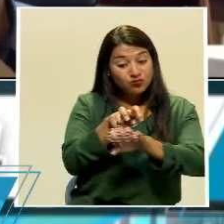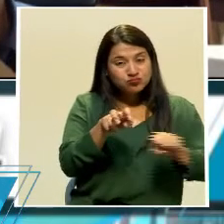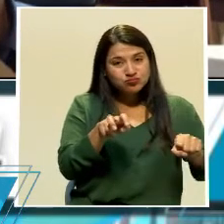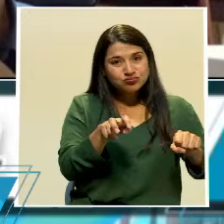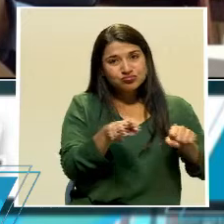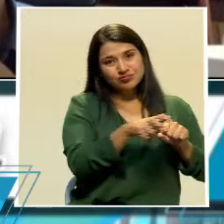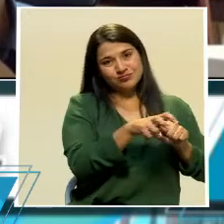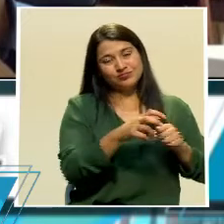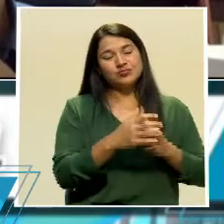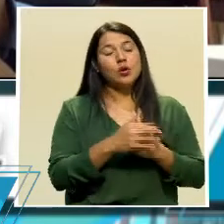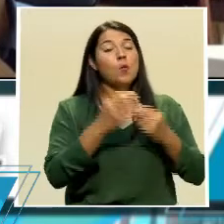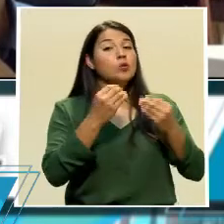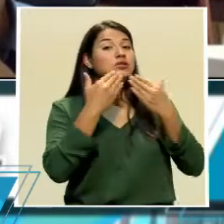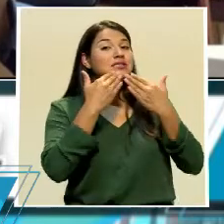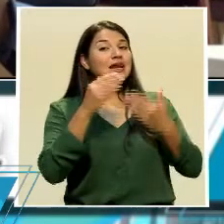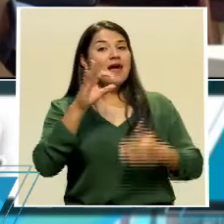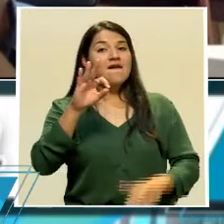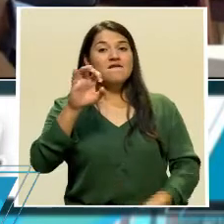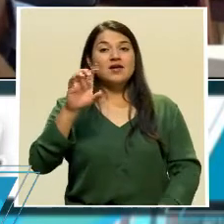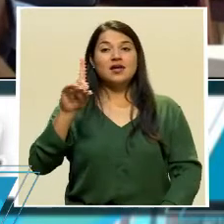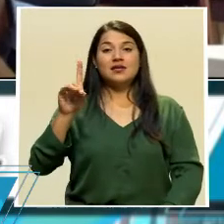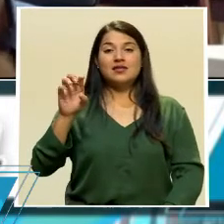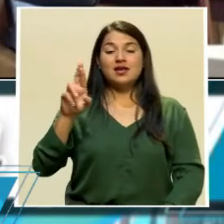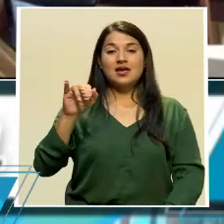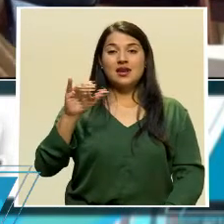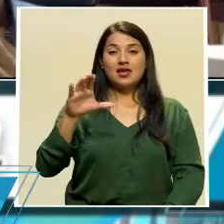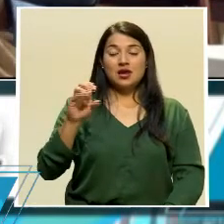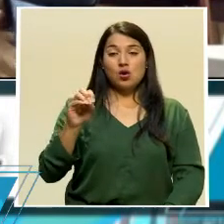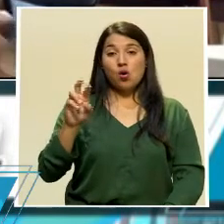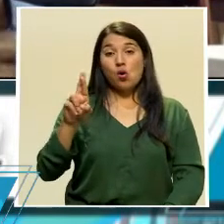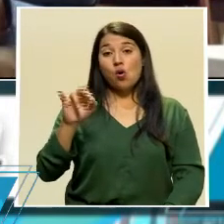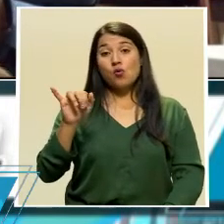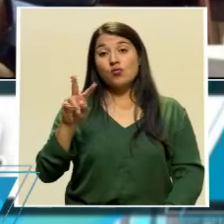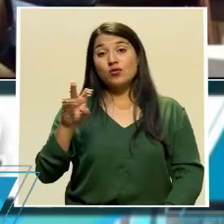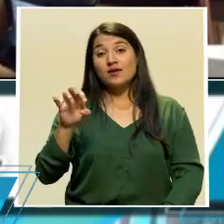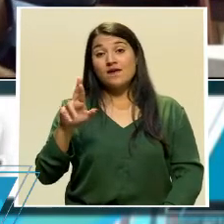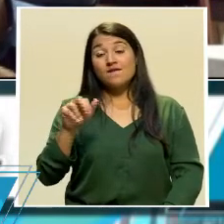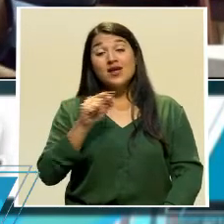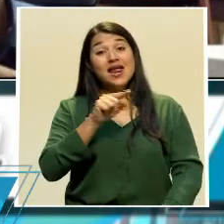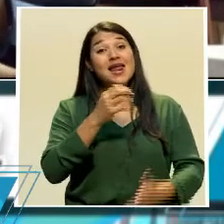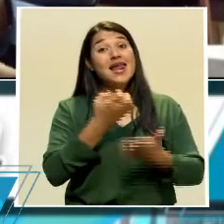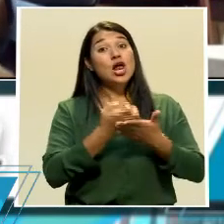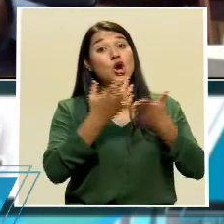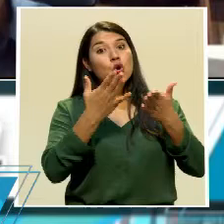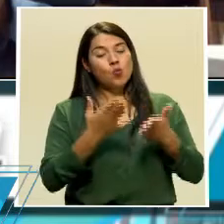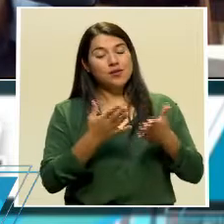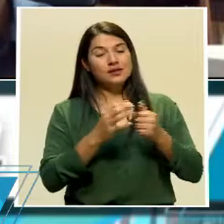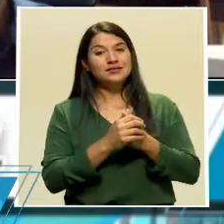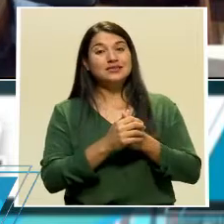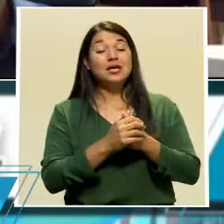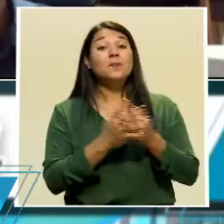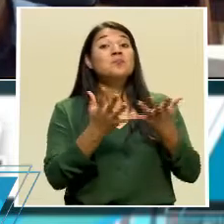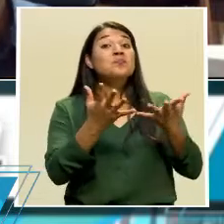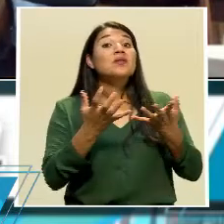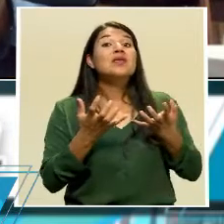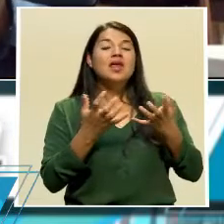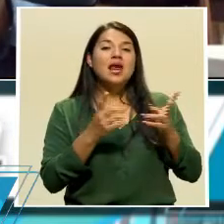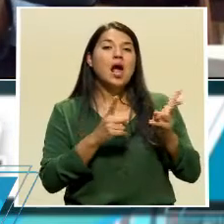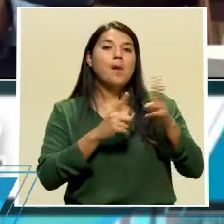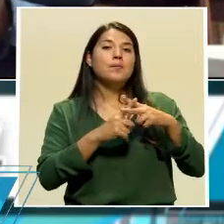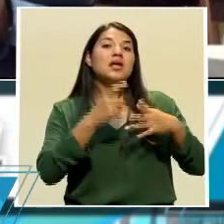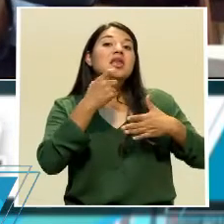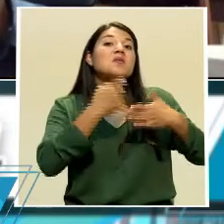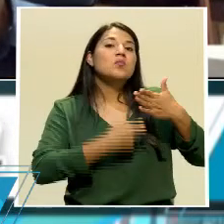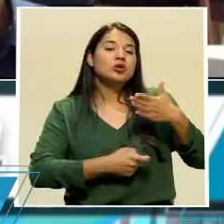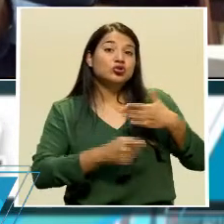Muchísimas gracias, don Federico Rivera, economista. Un impuesto al que probablemente,